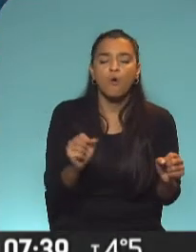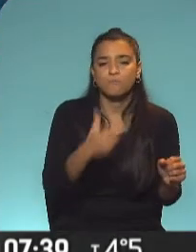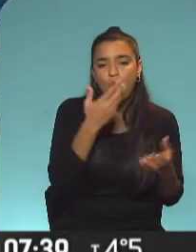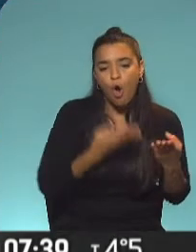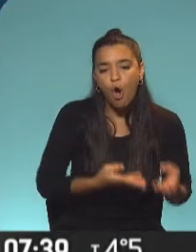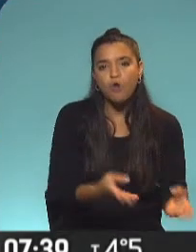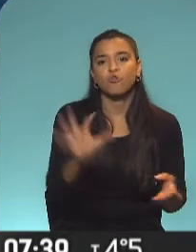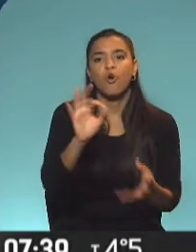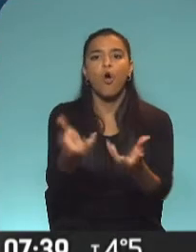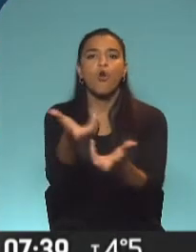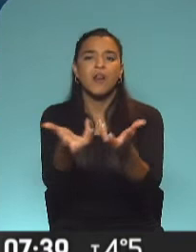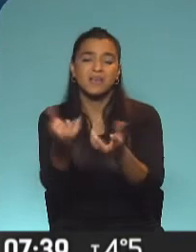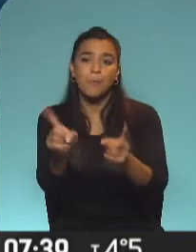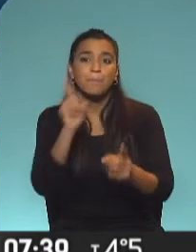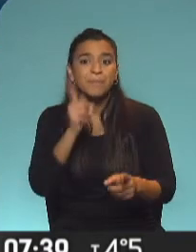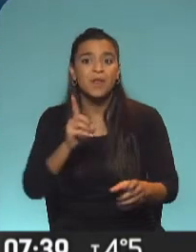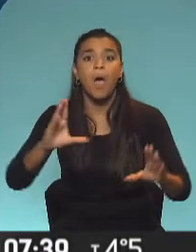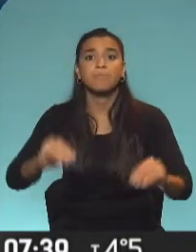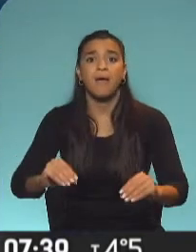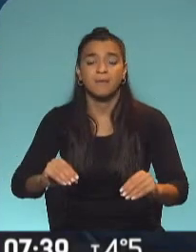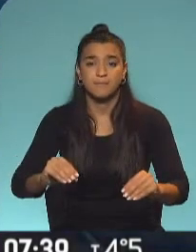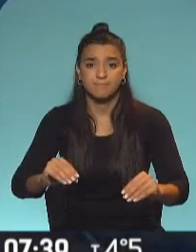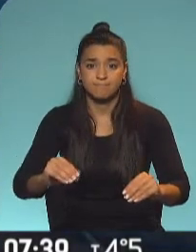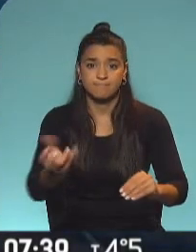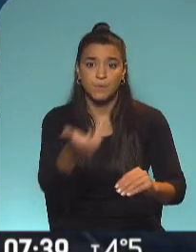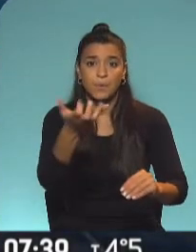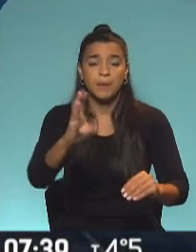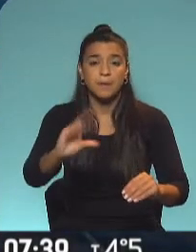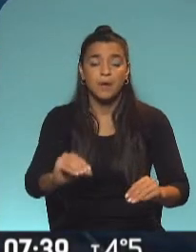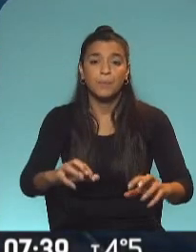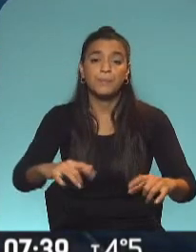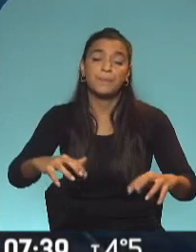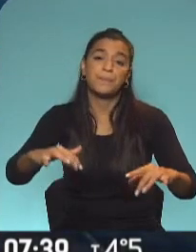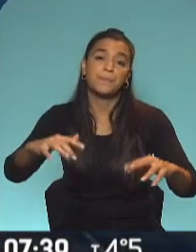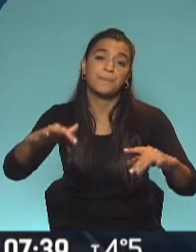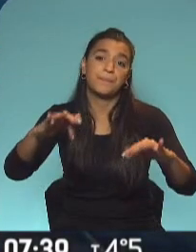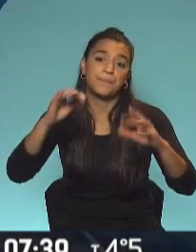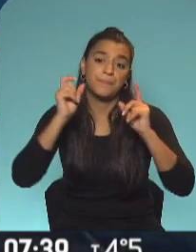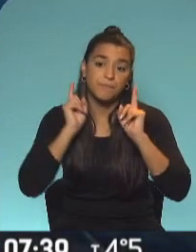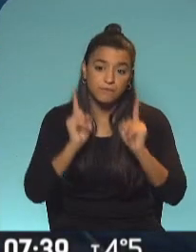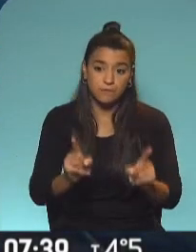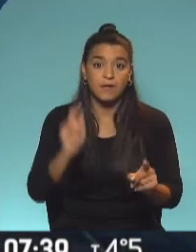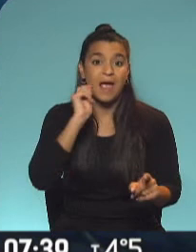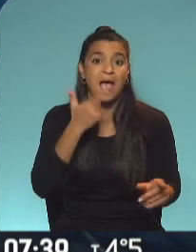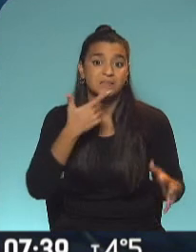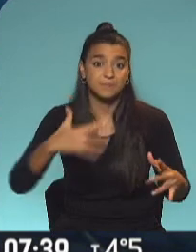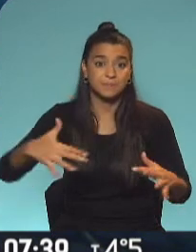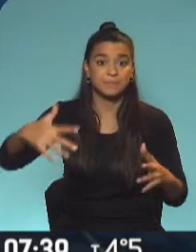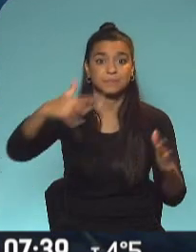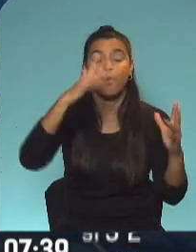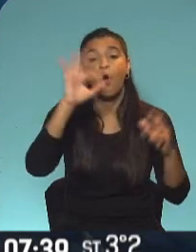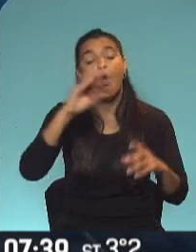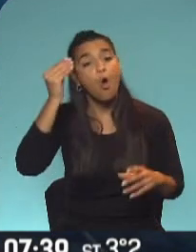mala combustión, sino por el peligro de que se apague la llama y entonces está el gas presente en el aire también. Porque uno se